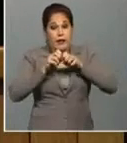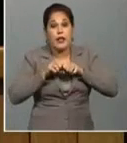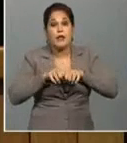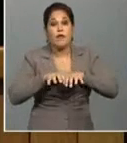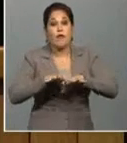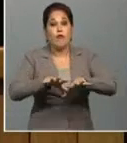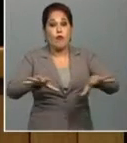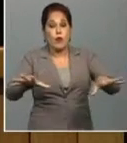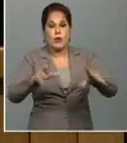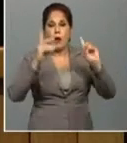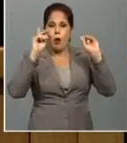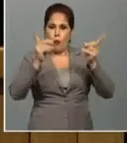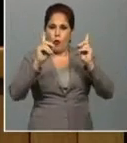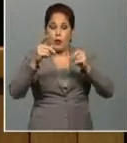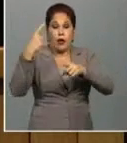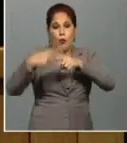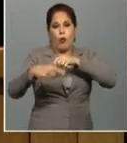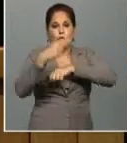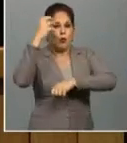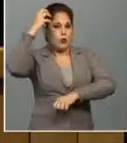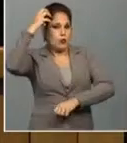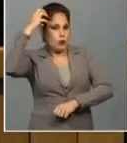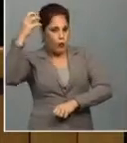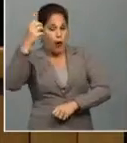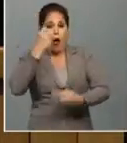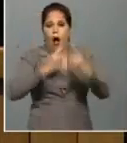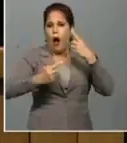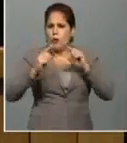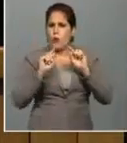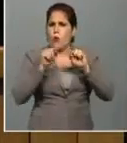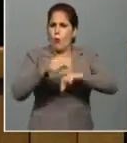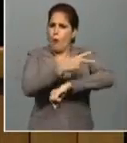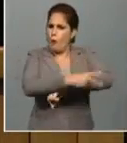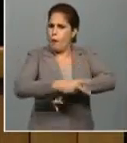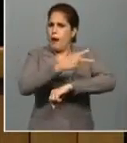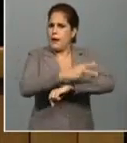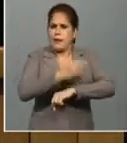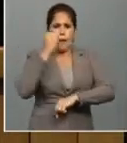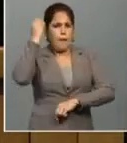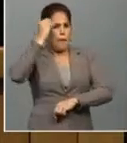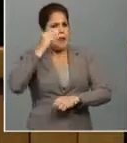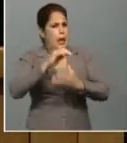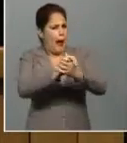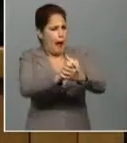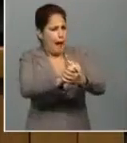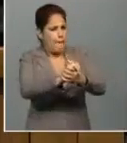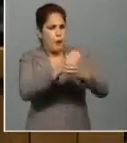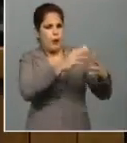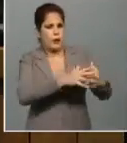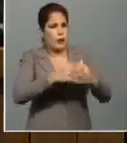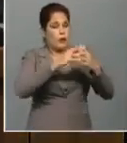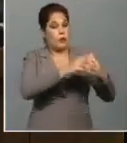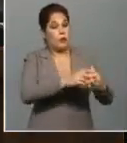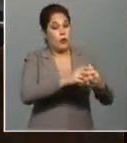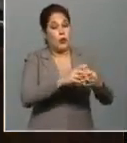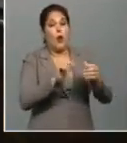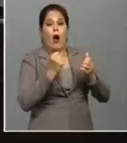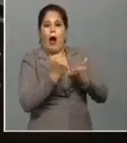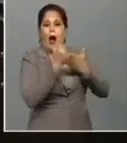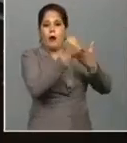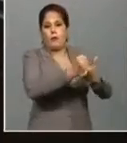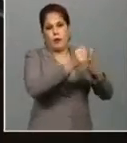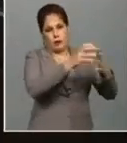en la política de otros gobiernos algunos de los cuales creyendo ser socios actúan como secuaces